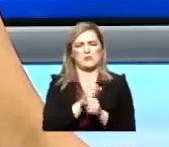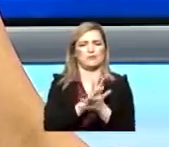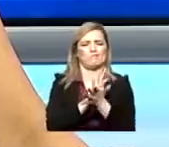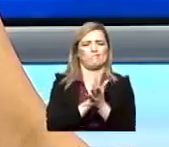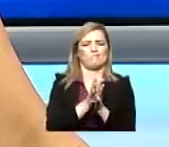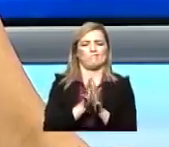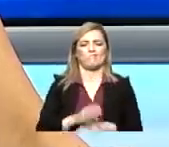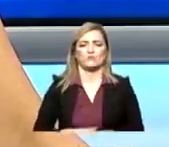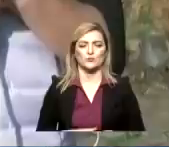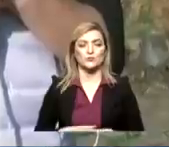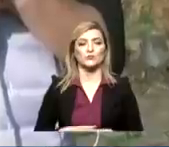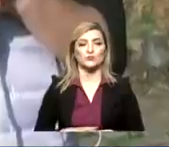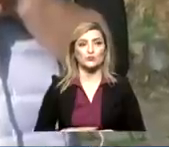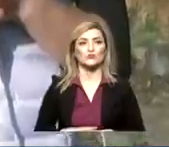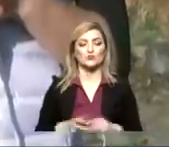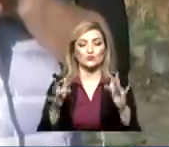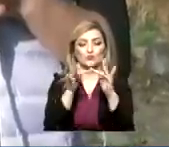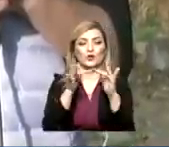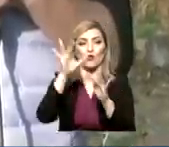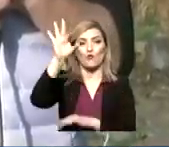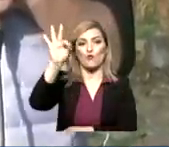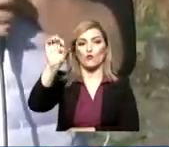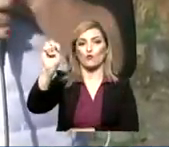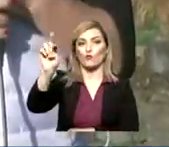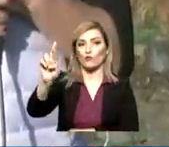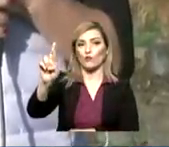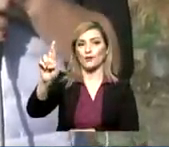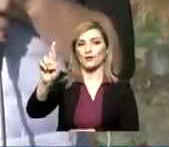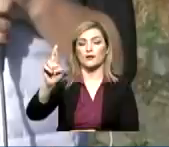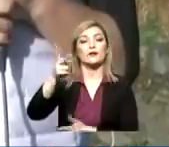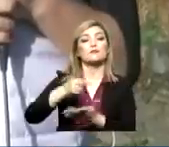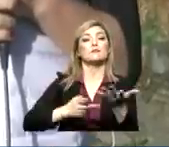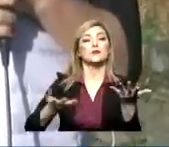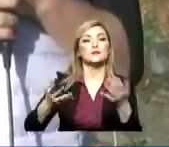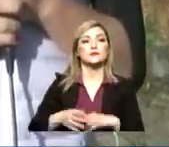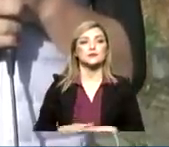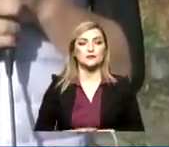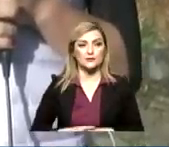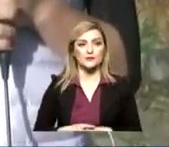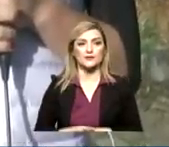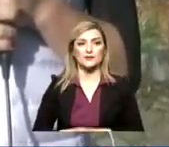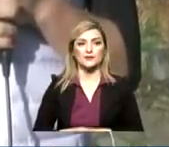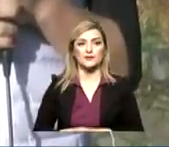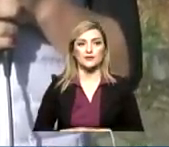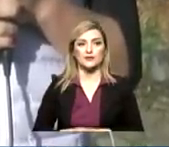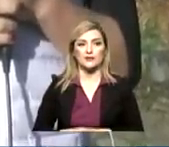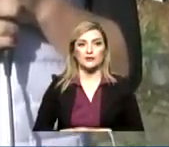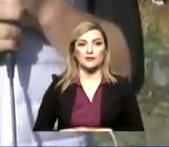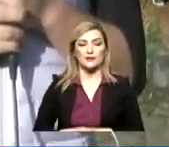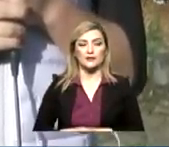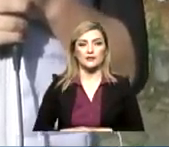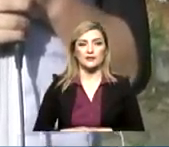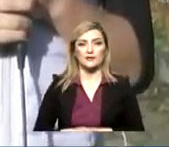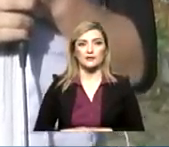registran constantes robos en esta zona. Vamos con Fernanda para que nos comente qué es lo que está sucediendo aquí. Te escuchamos, Fer.